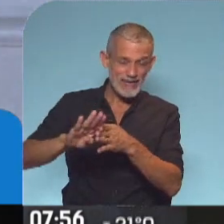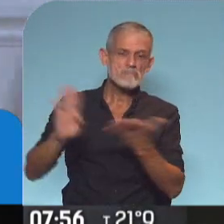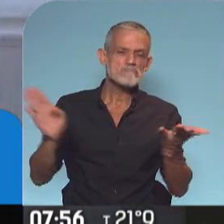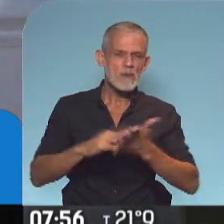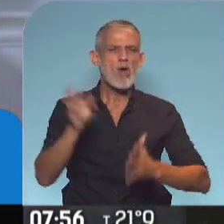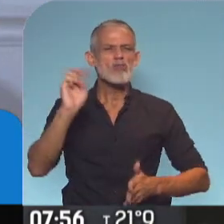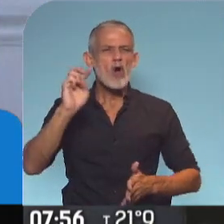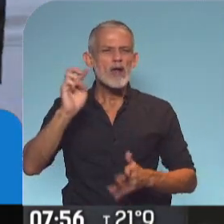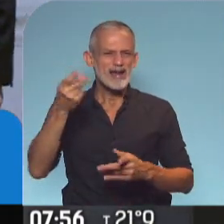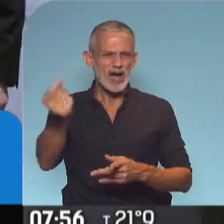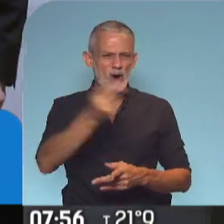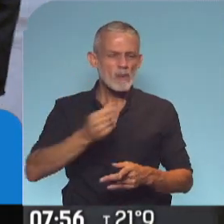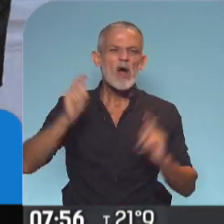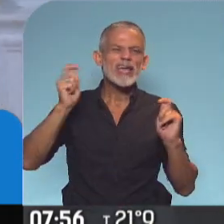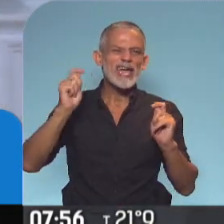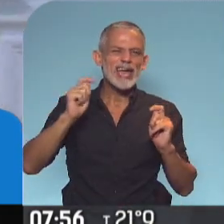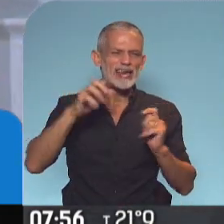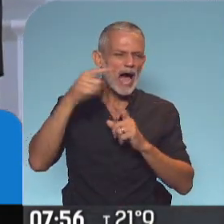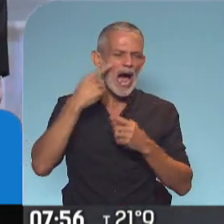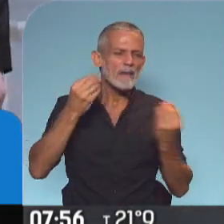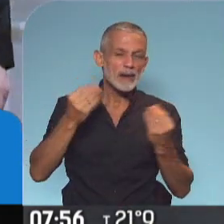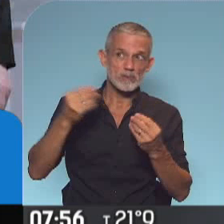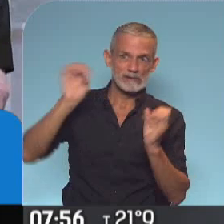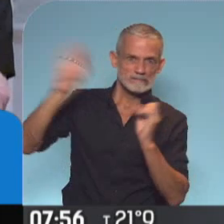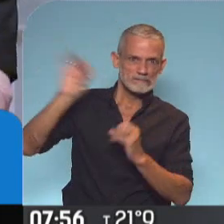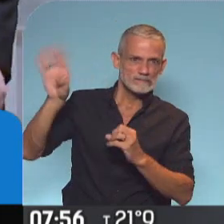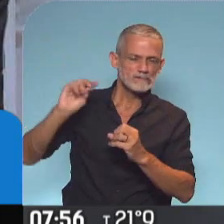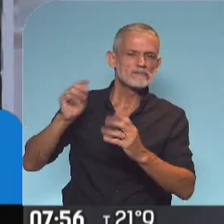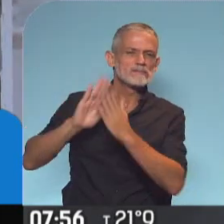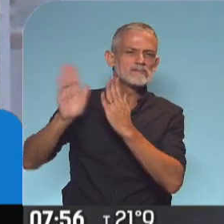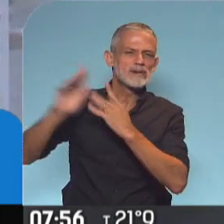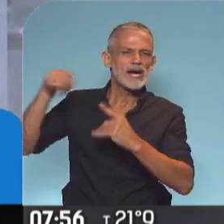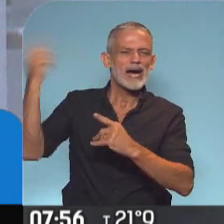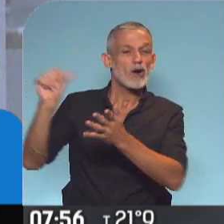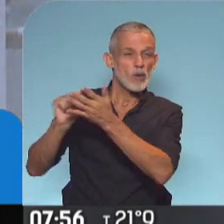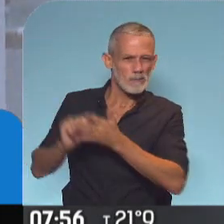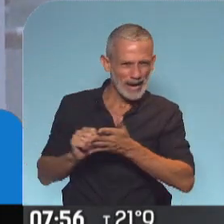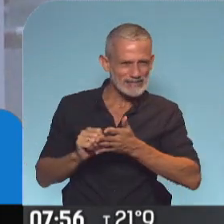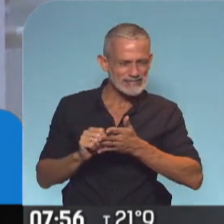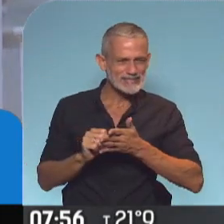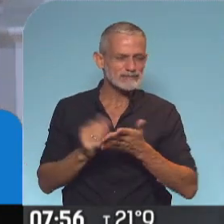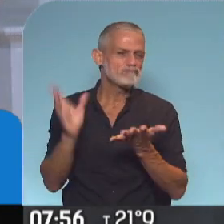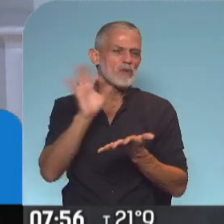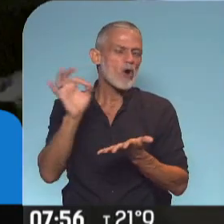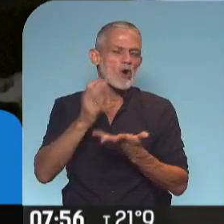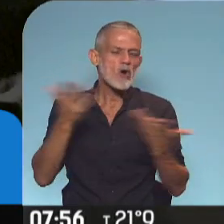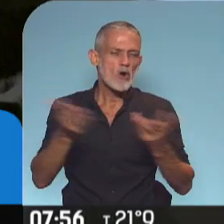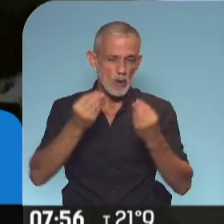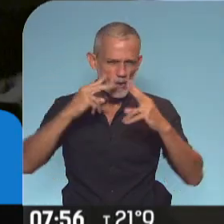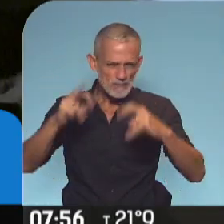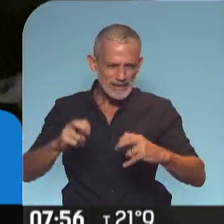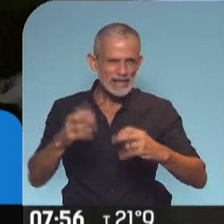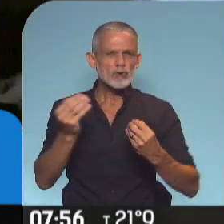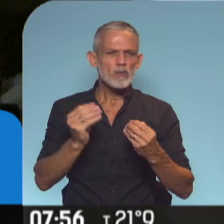dólares que se fugaron, quiénes los transfirieron al exterior y además cuestiones que tienen que ver con el